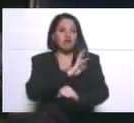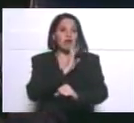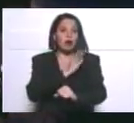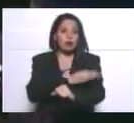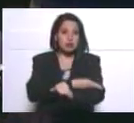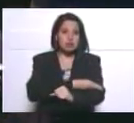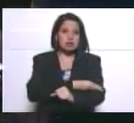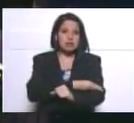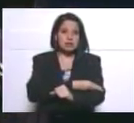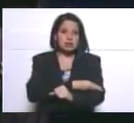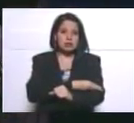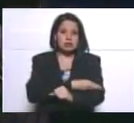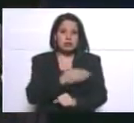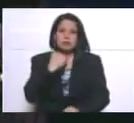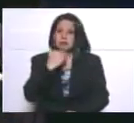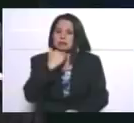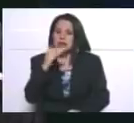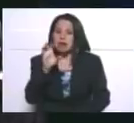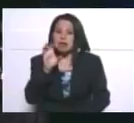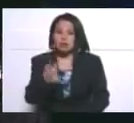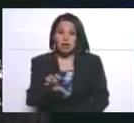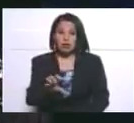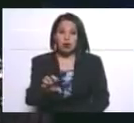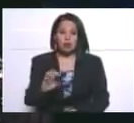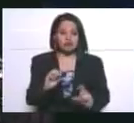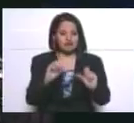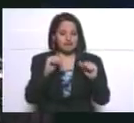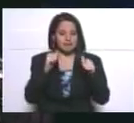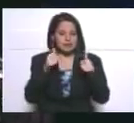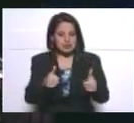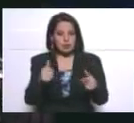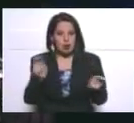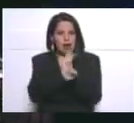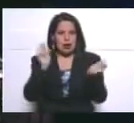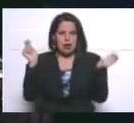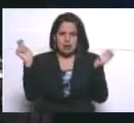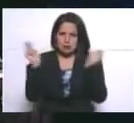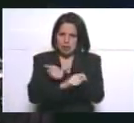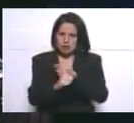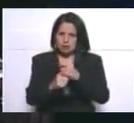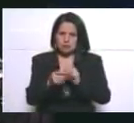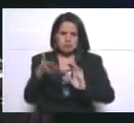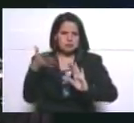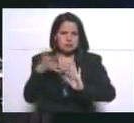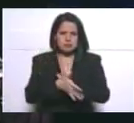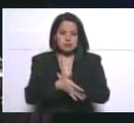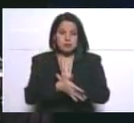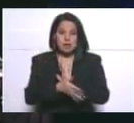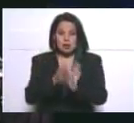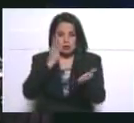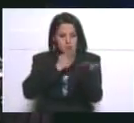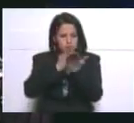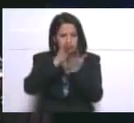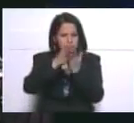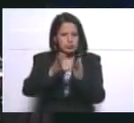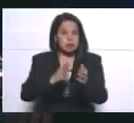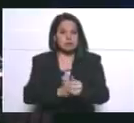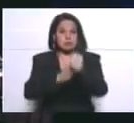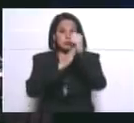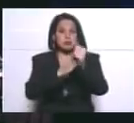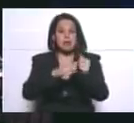fortaleciendo el Estado que comenzamos a transformar con la dirección de Chávez, y que